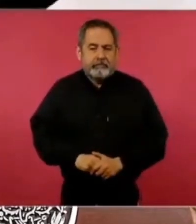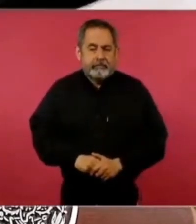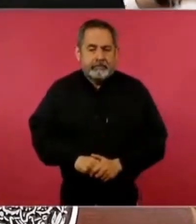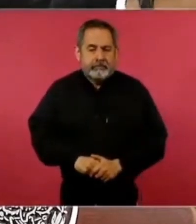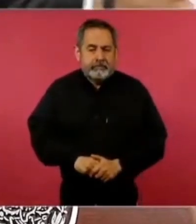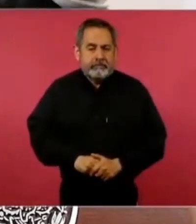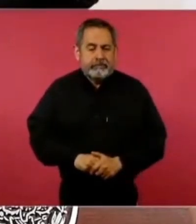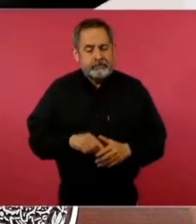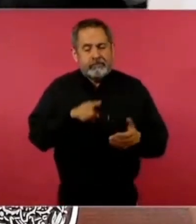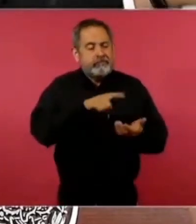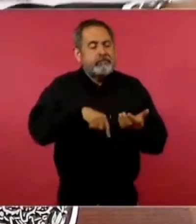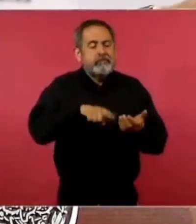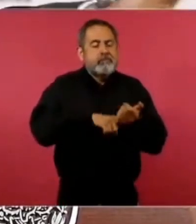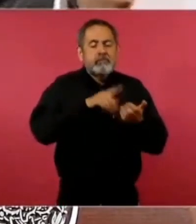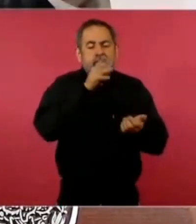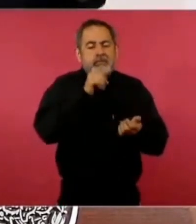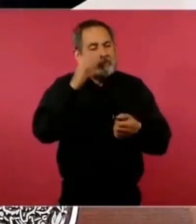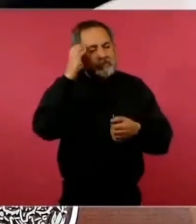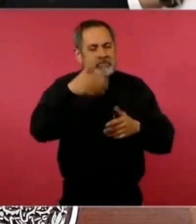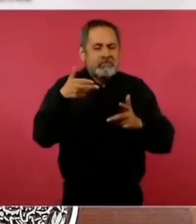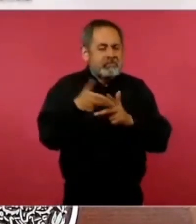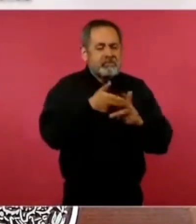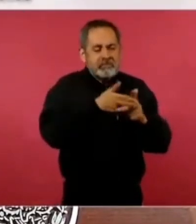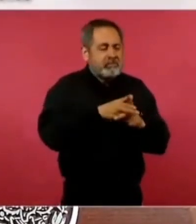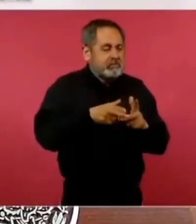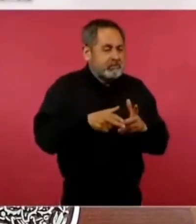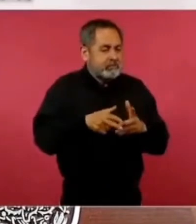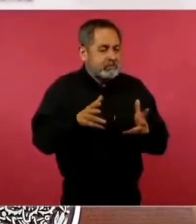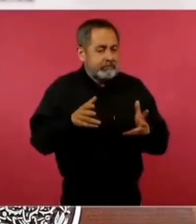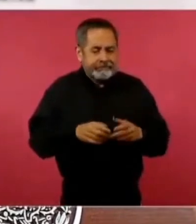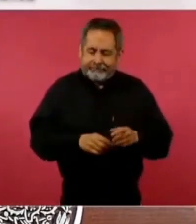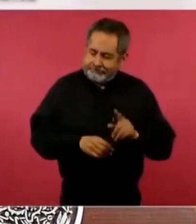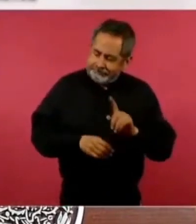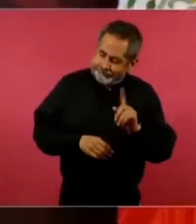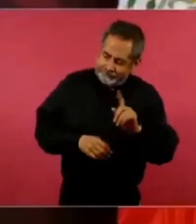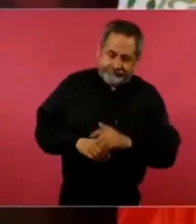un crimen de esta magnitud.